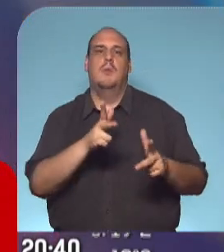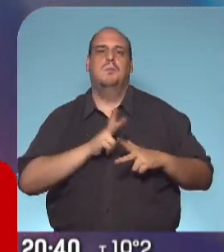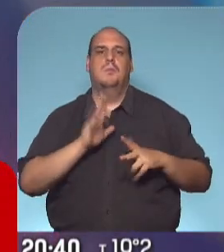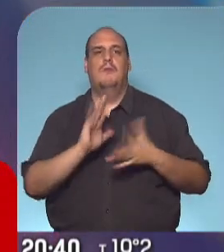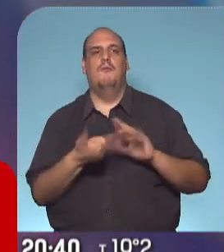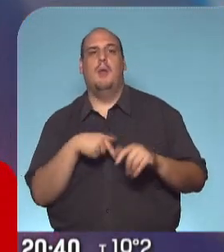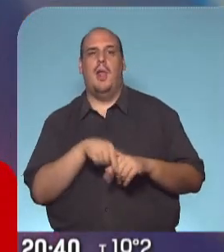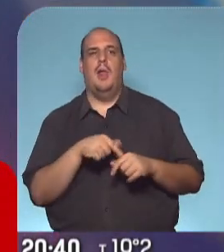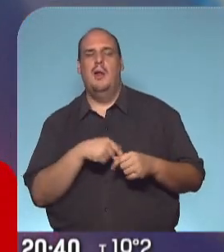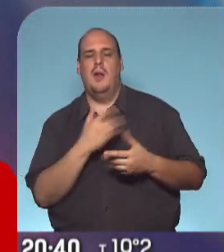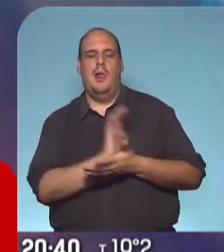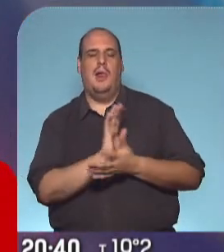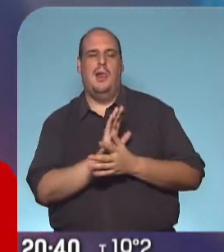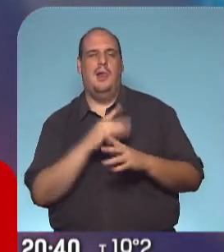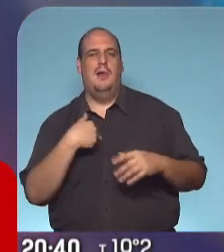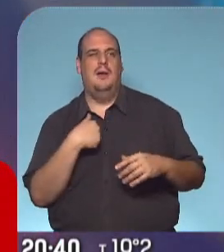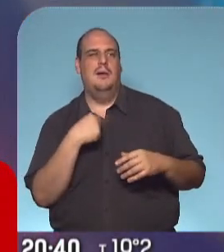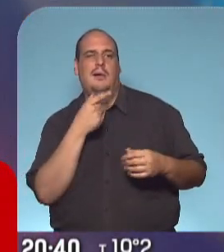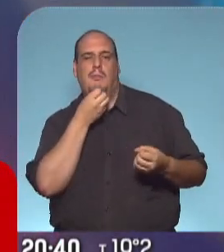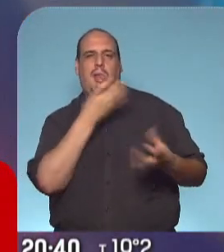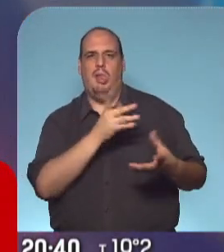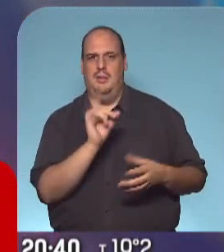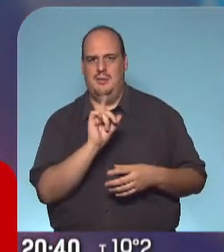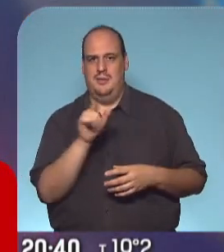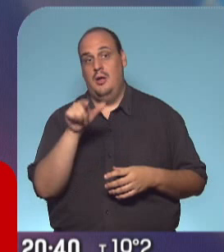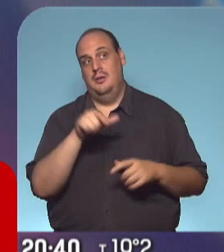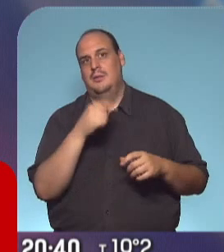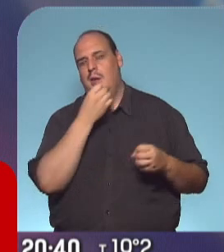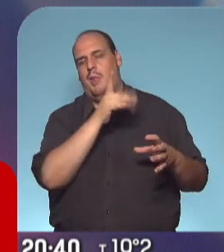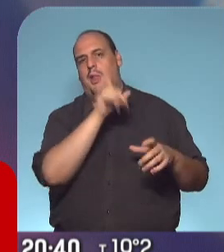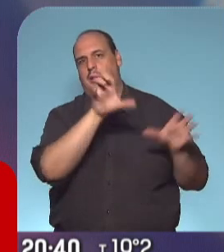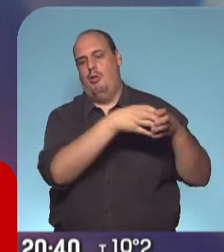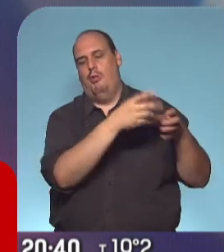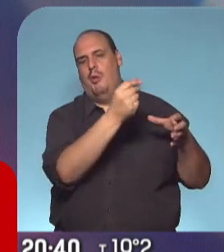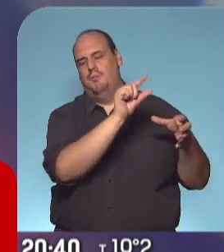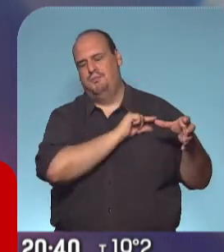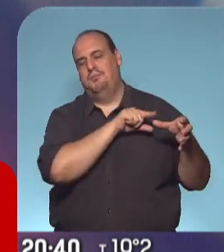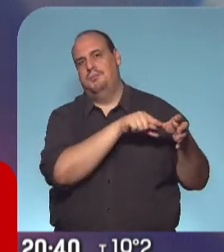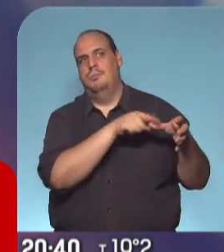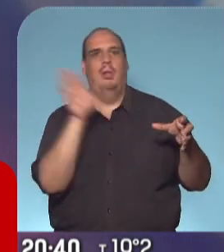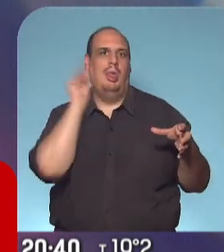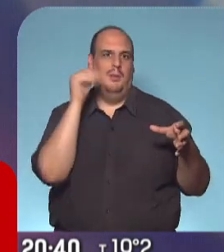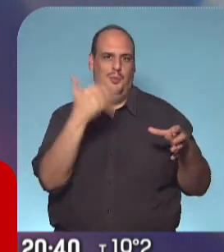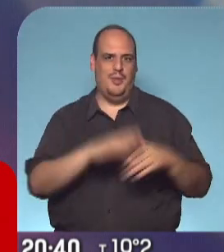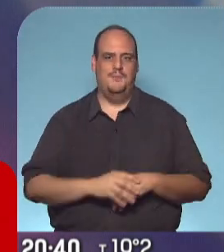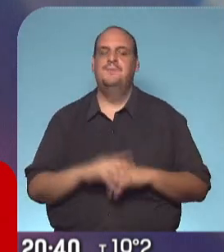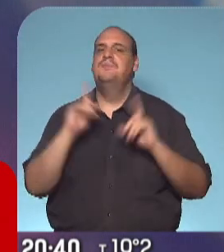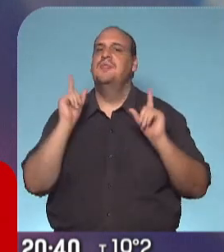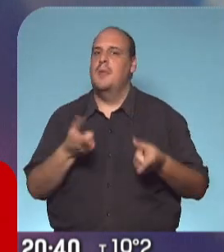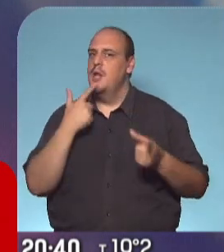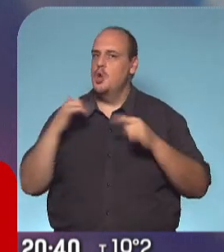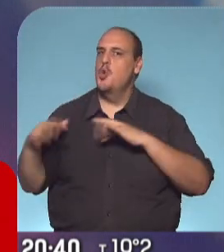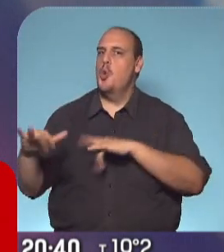cartas justamente ahora y en una entrevista donde puede llegar a oídos de cada uno de esos acreedores. Está claro, también hubo rumores a lo largo